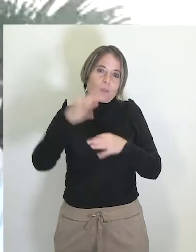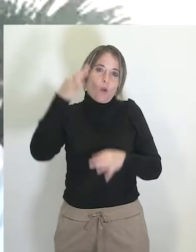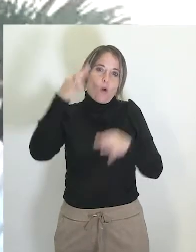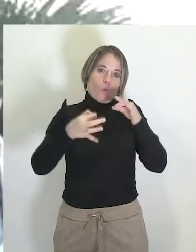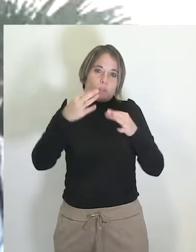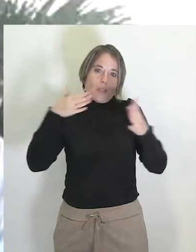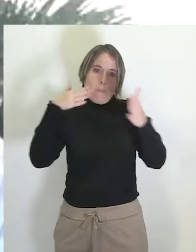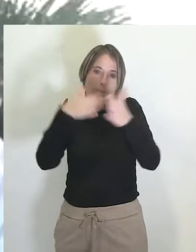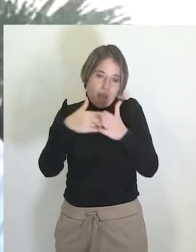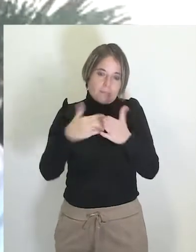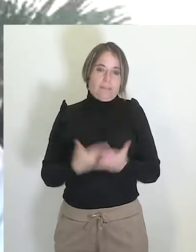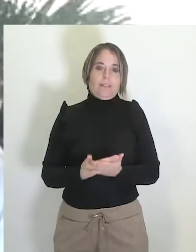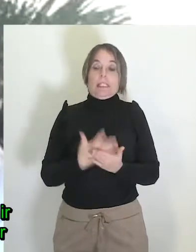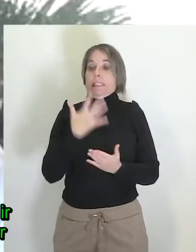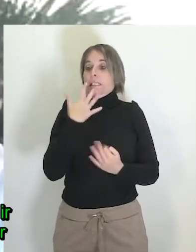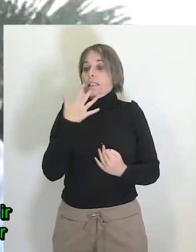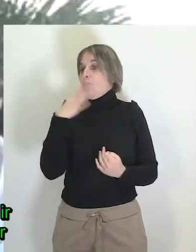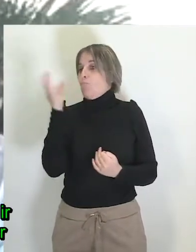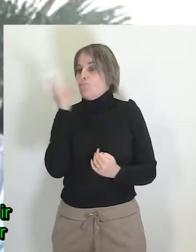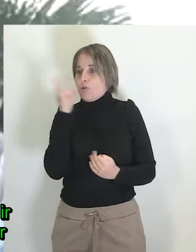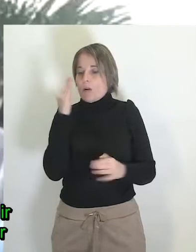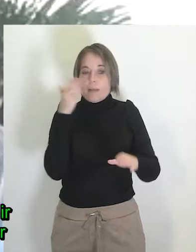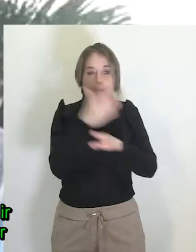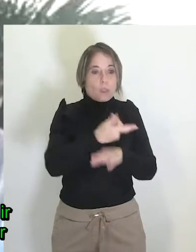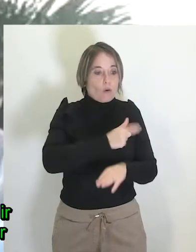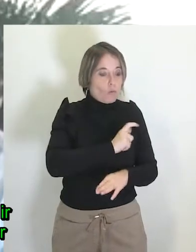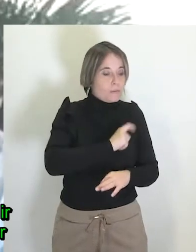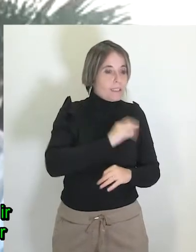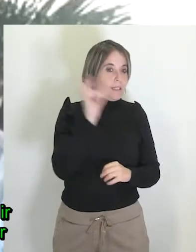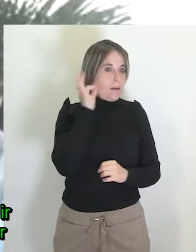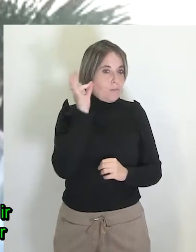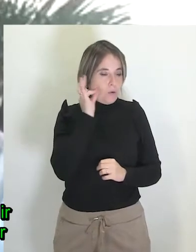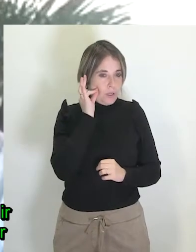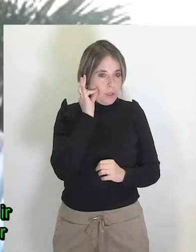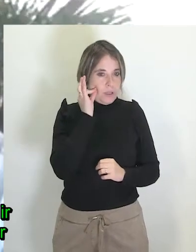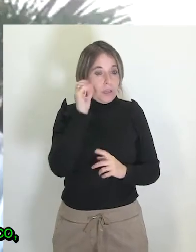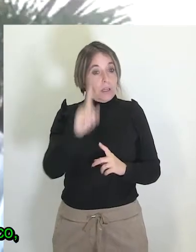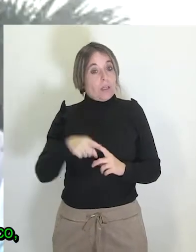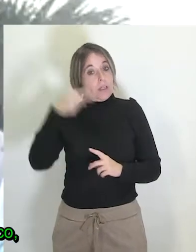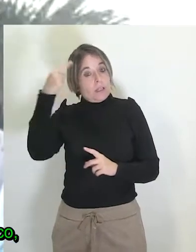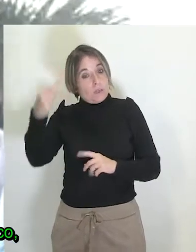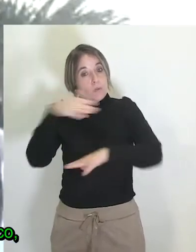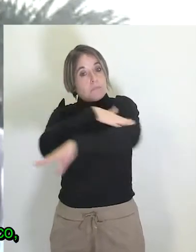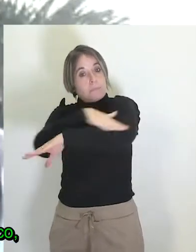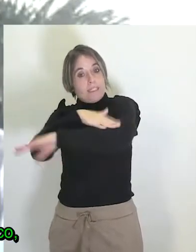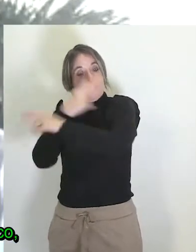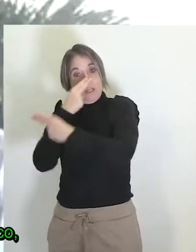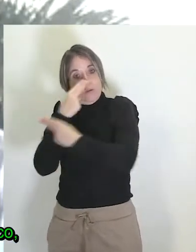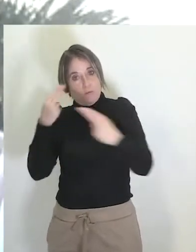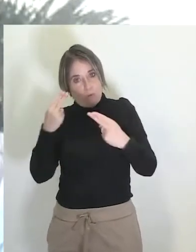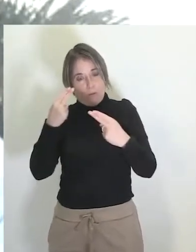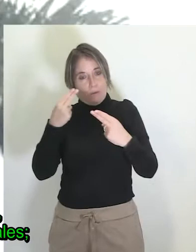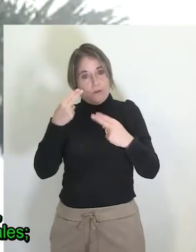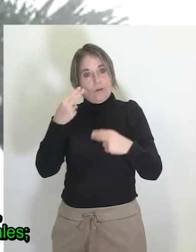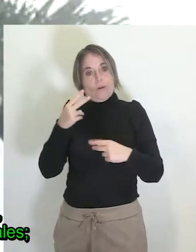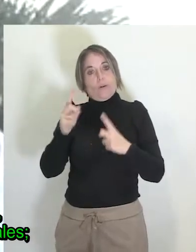justicia. ¿Qué significa esto? Que si una mujer tenía que ir a una comisaría de la mujer y luego a un ministerio público